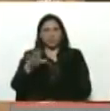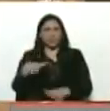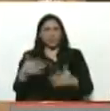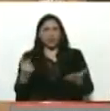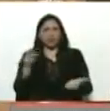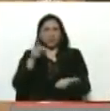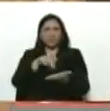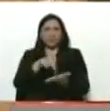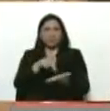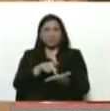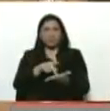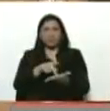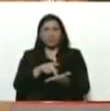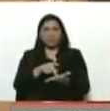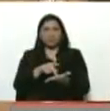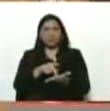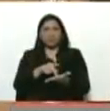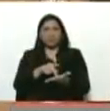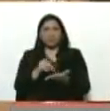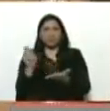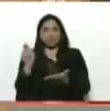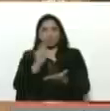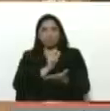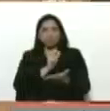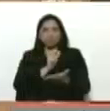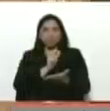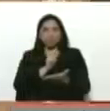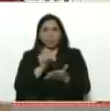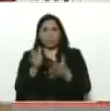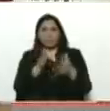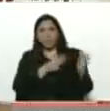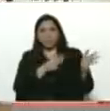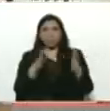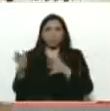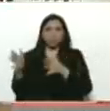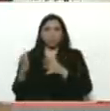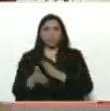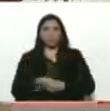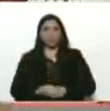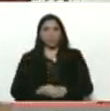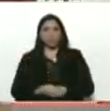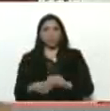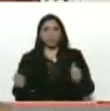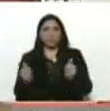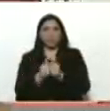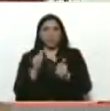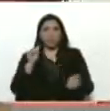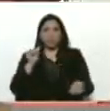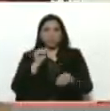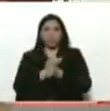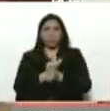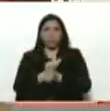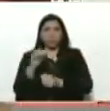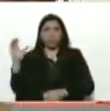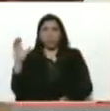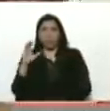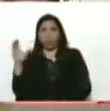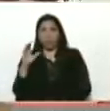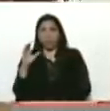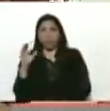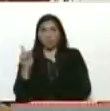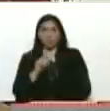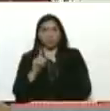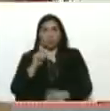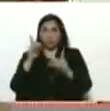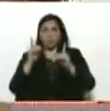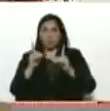¿Cuándo aparece? La operación Gedeón en el mes de marzo. Con la captura en Colombia, no por